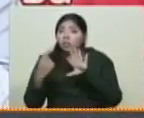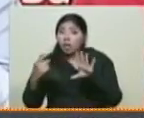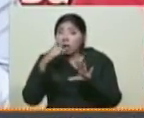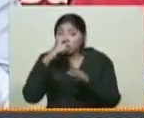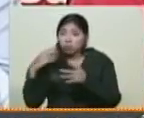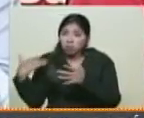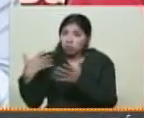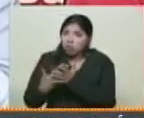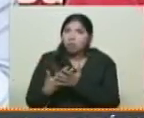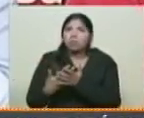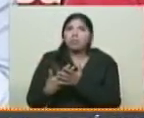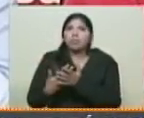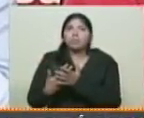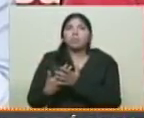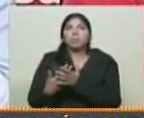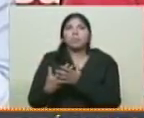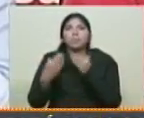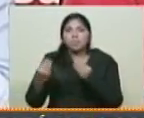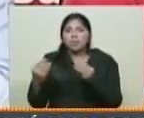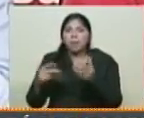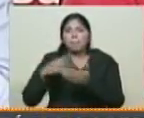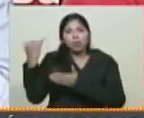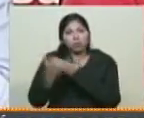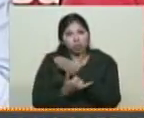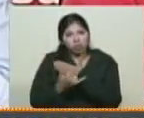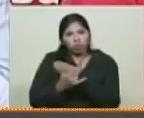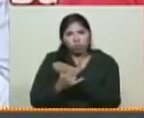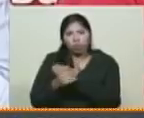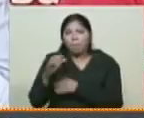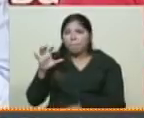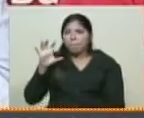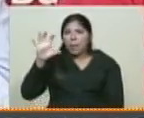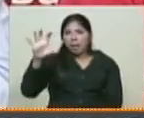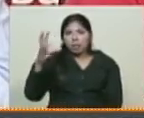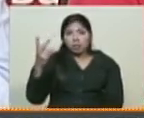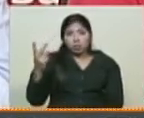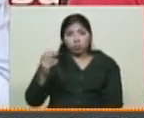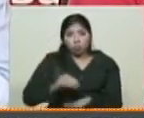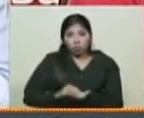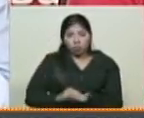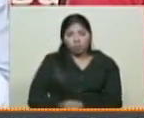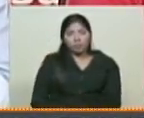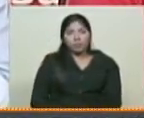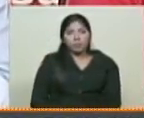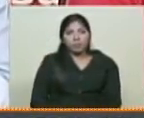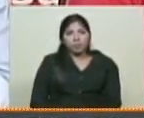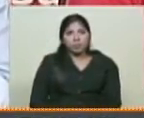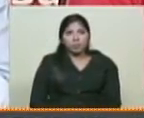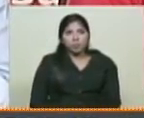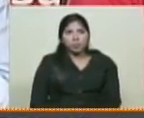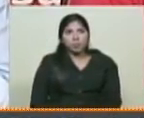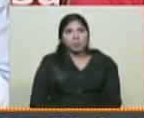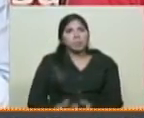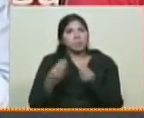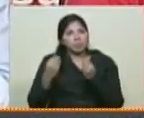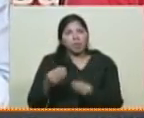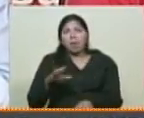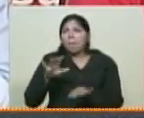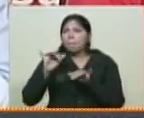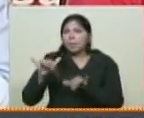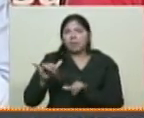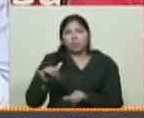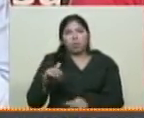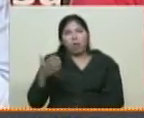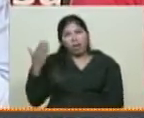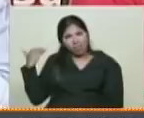dicho nosotros, el plan de la patria, que es la continuidad histórica de ese plan de la patria elaborado por nuestro